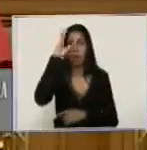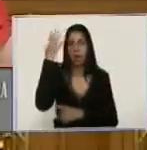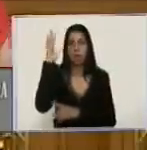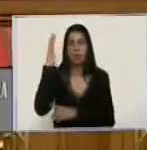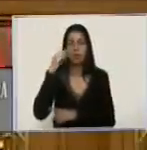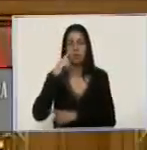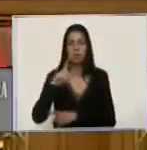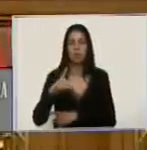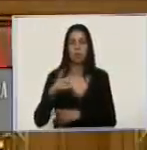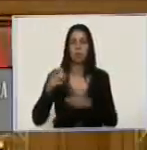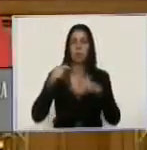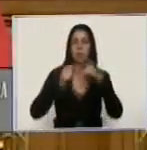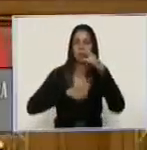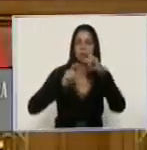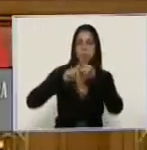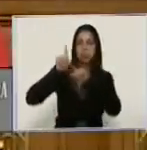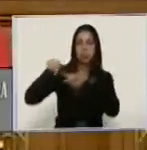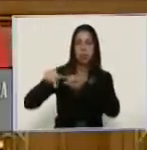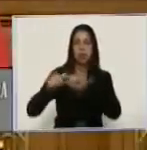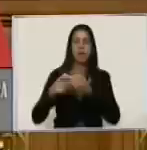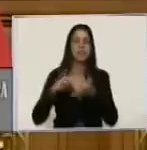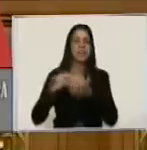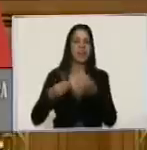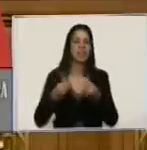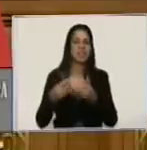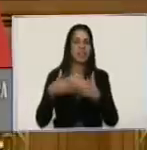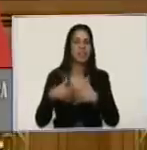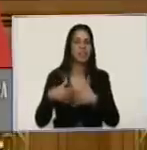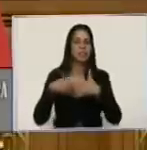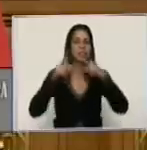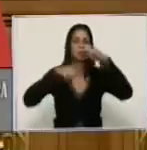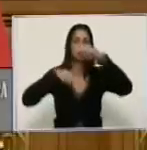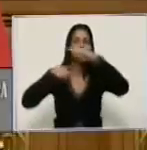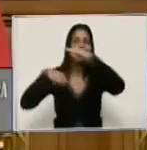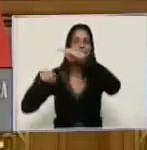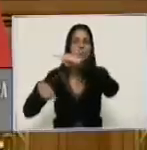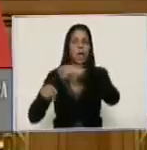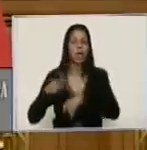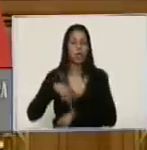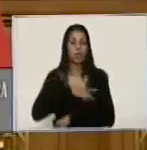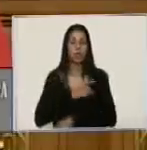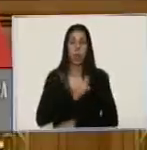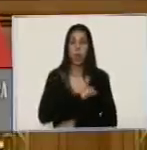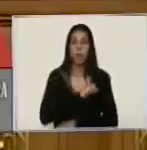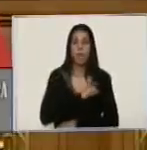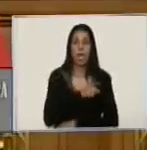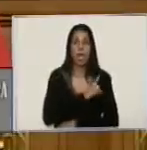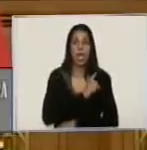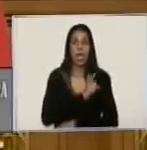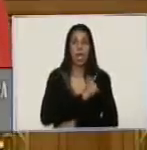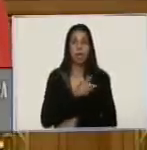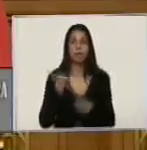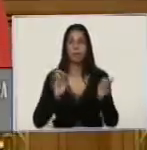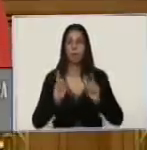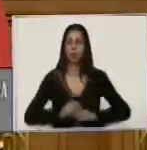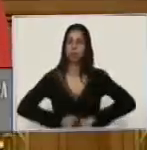o sea, se asustaron pues, y lo bombardearon. Entonces aquí no podemos tener miedo, hay que ser contundente.